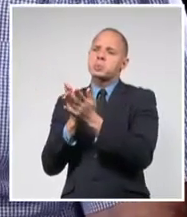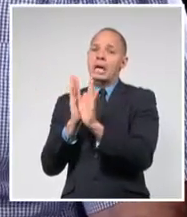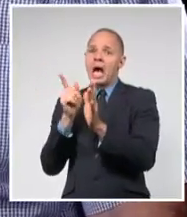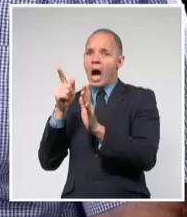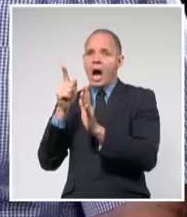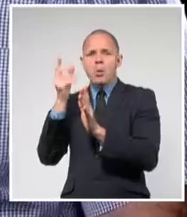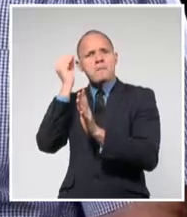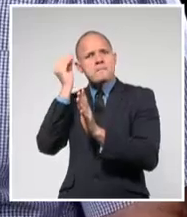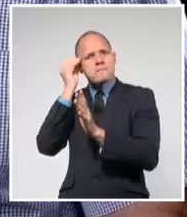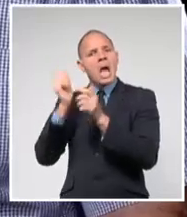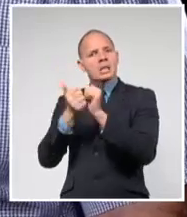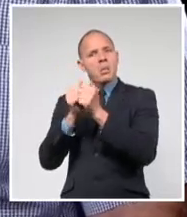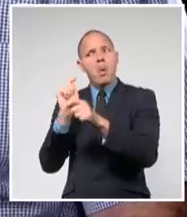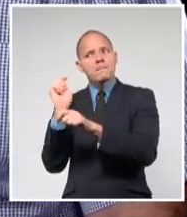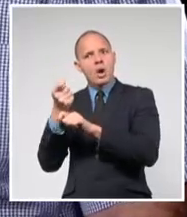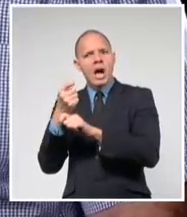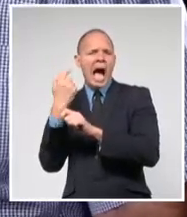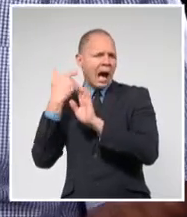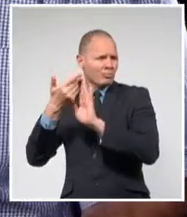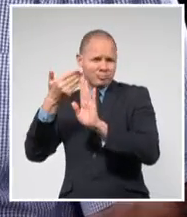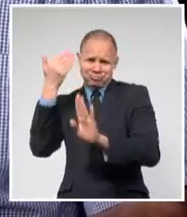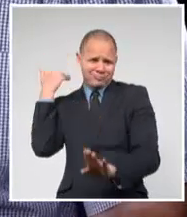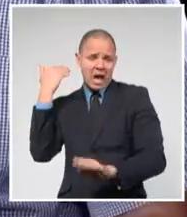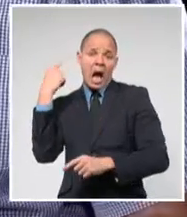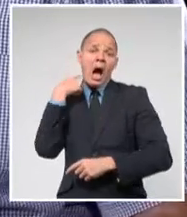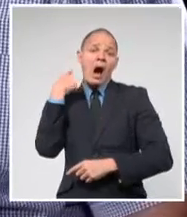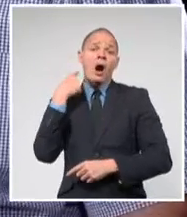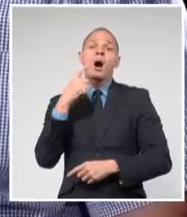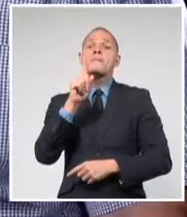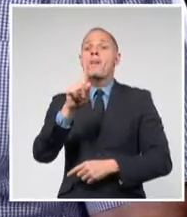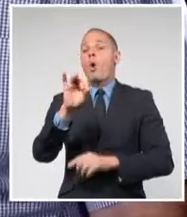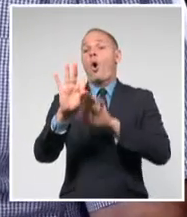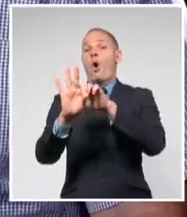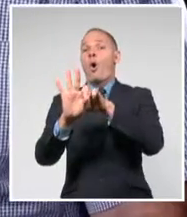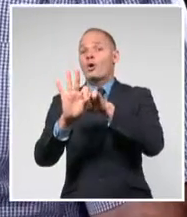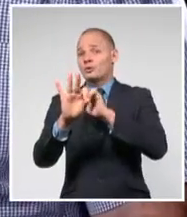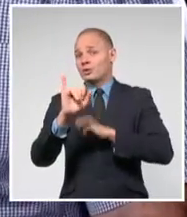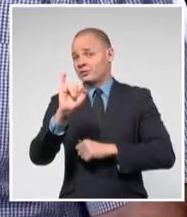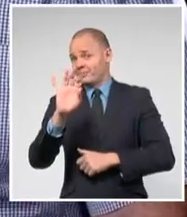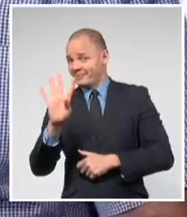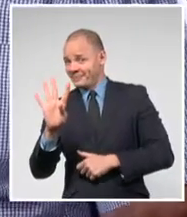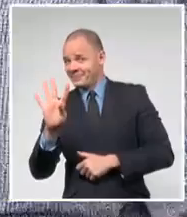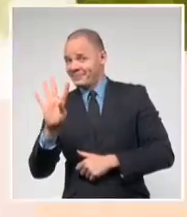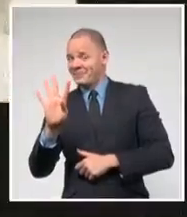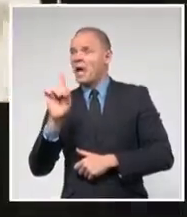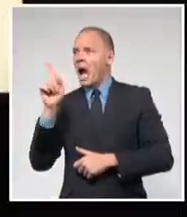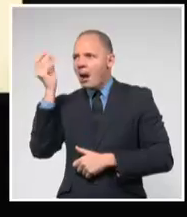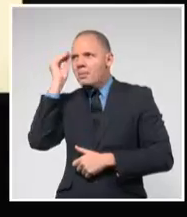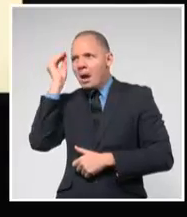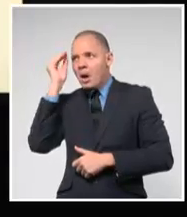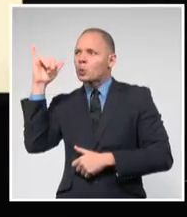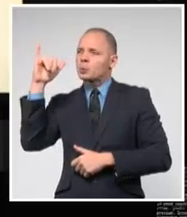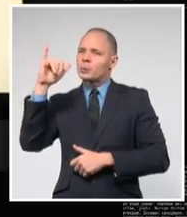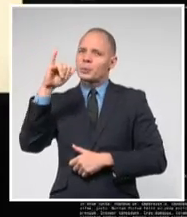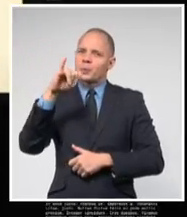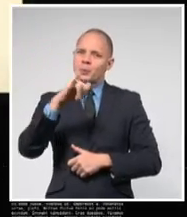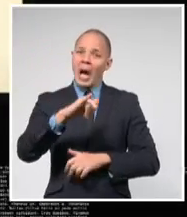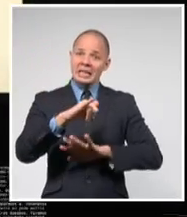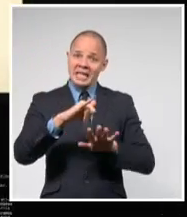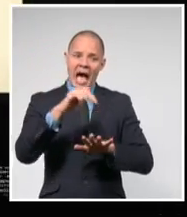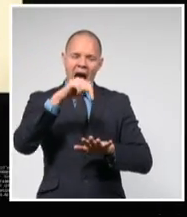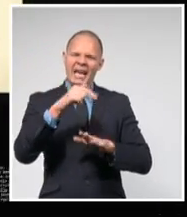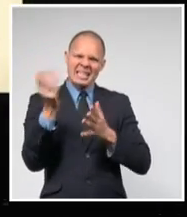en 1864 los primeros implementos que se conocieron en la isla para jugar béisbol. Estoy hablando de un bate y